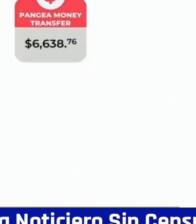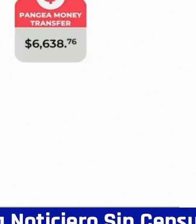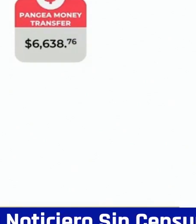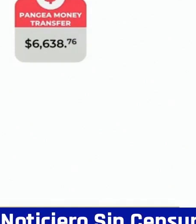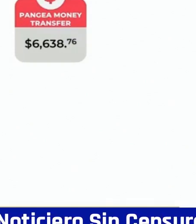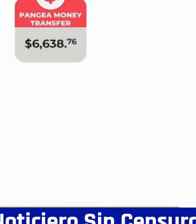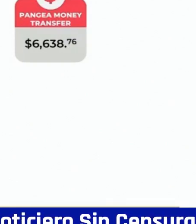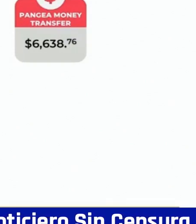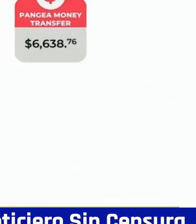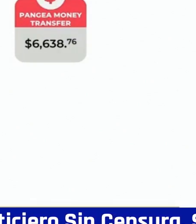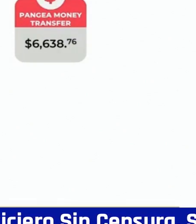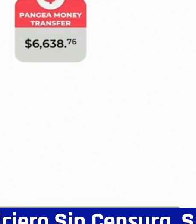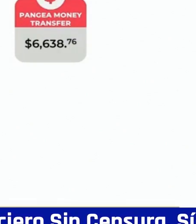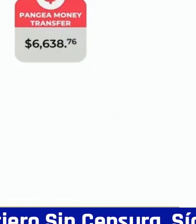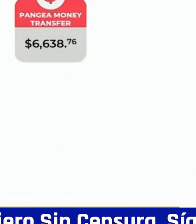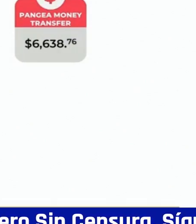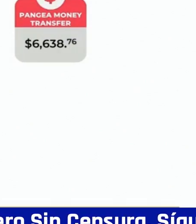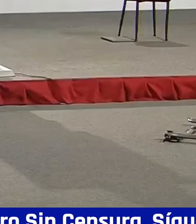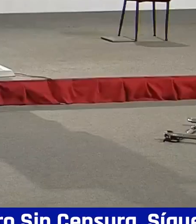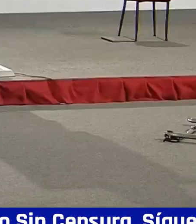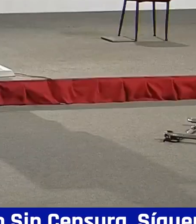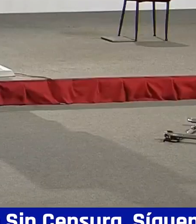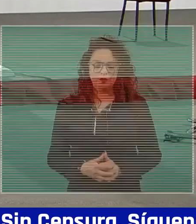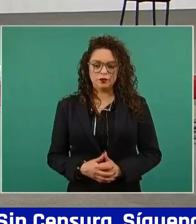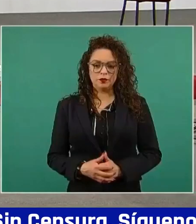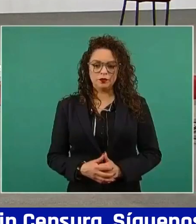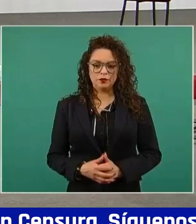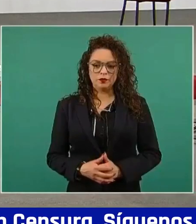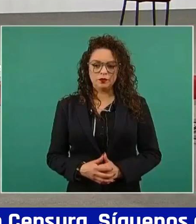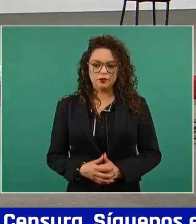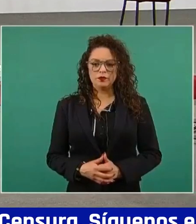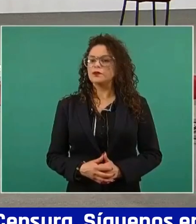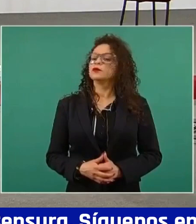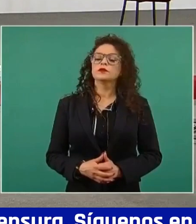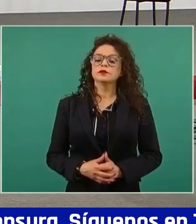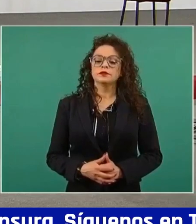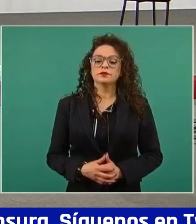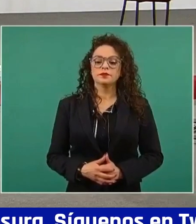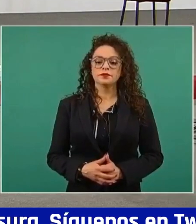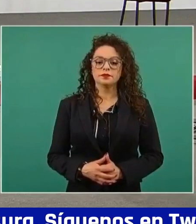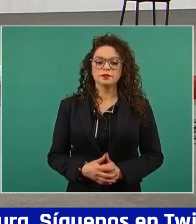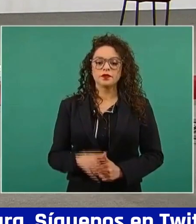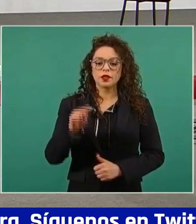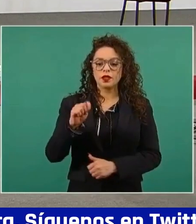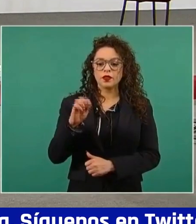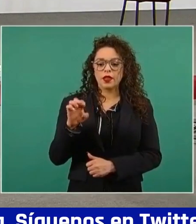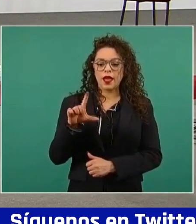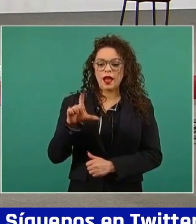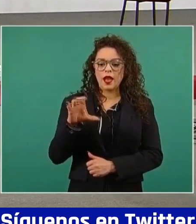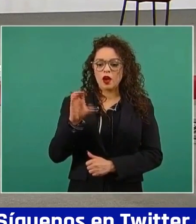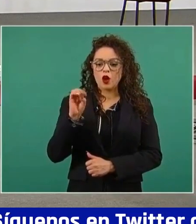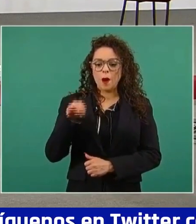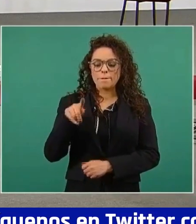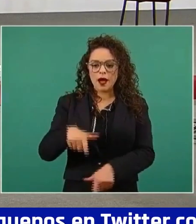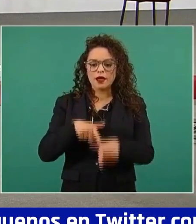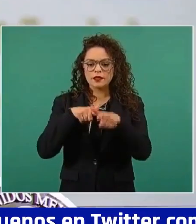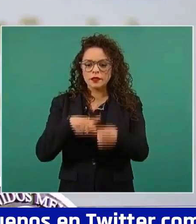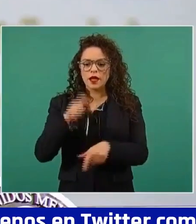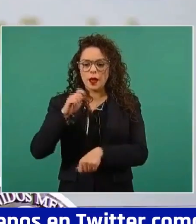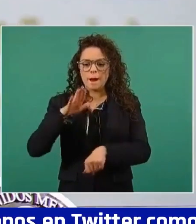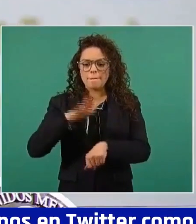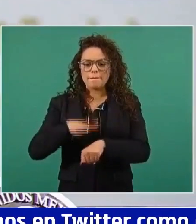una comisión de 4 dólares con 95 centavos. Telecom se mantiene como el receptor que mantiene la